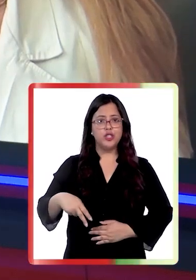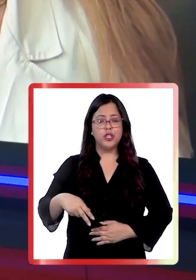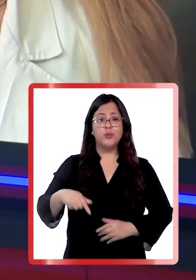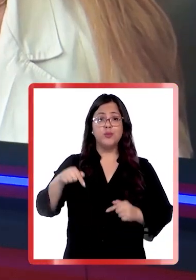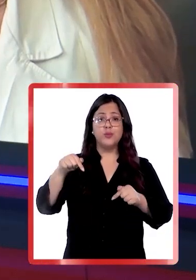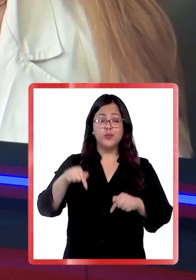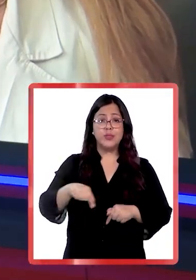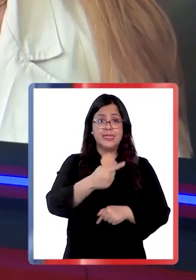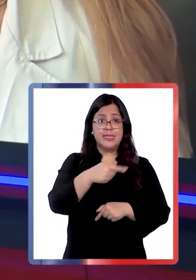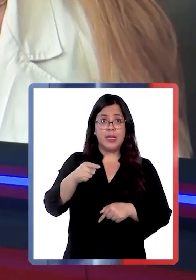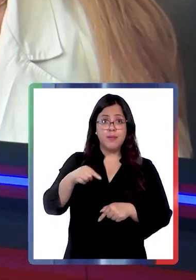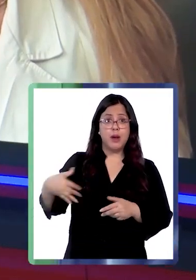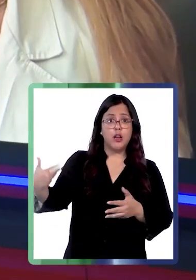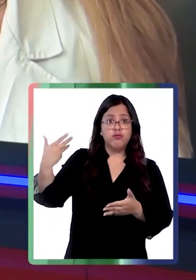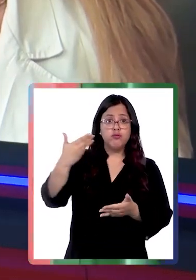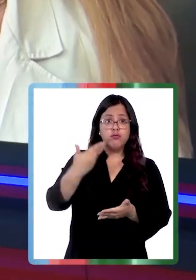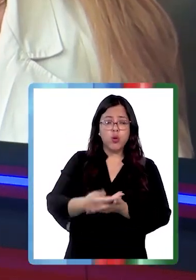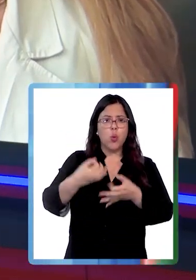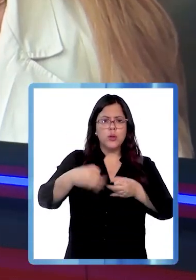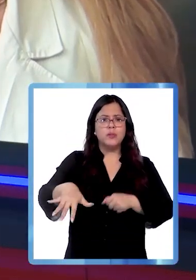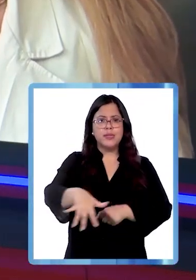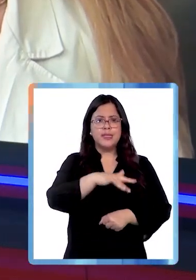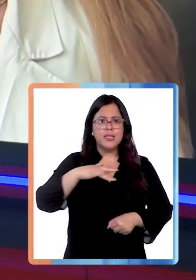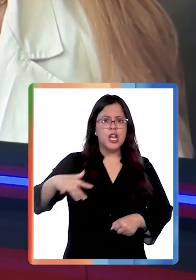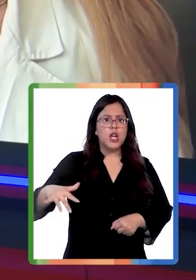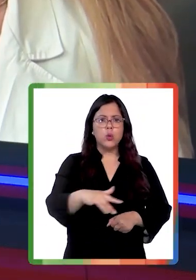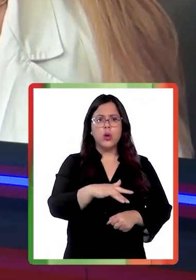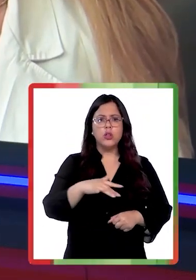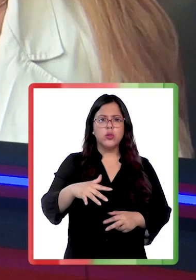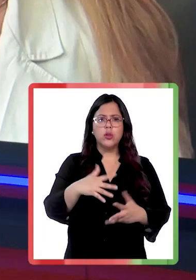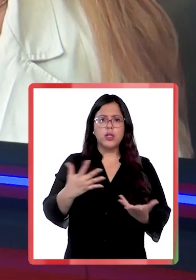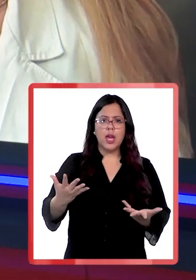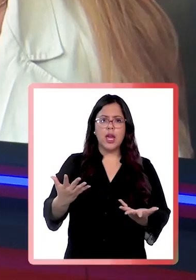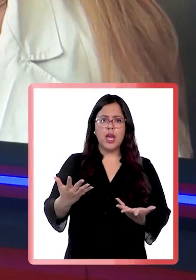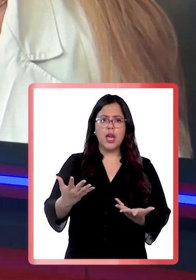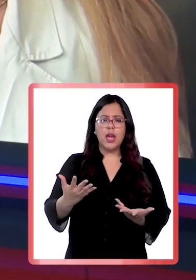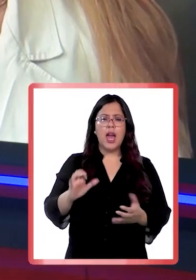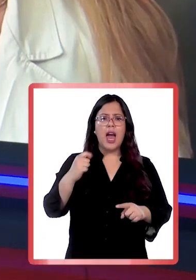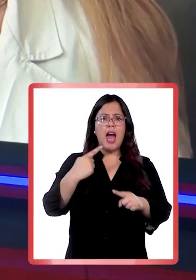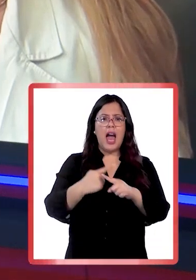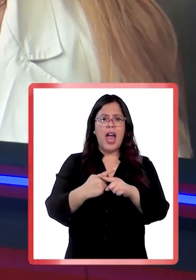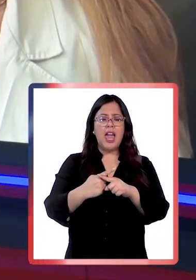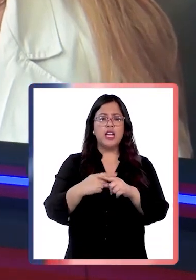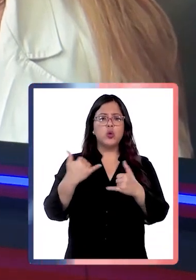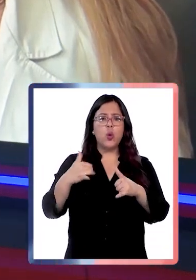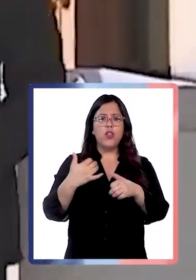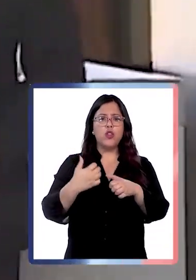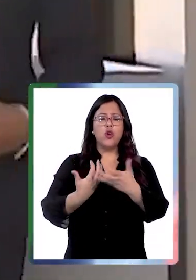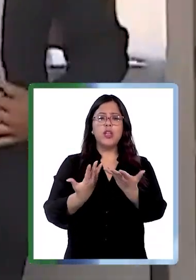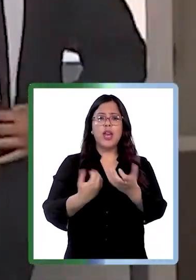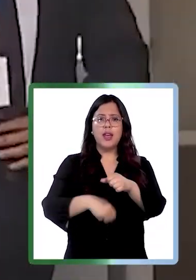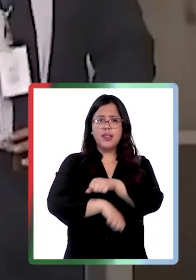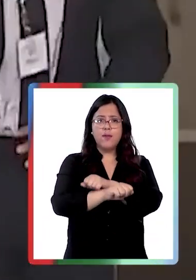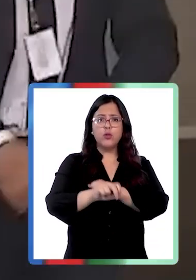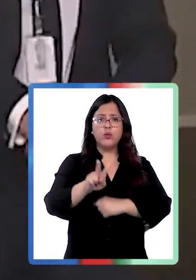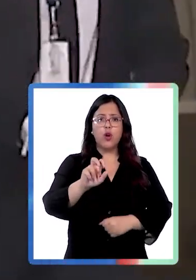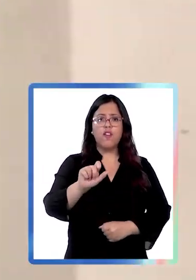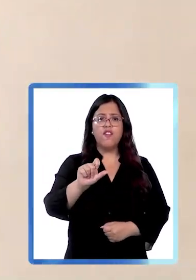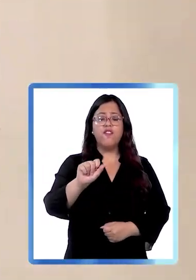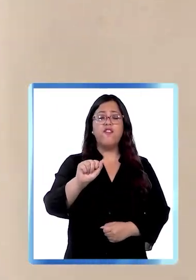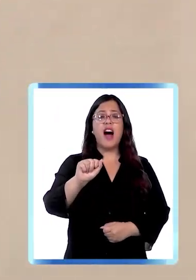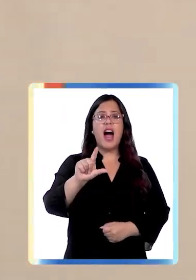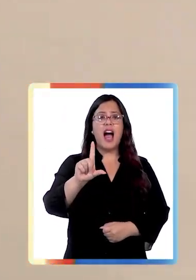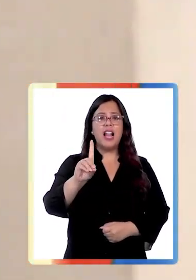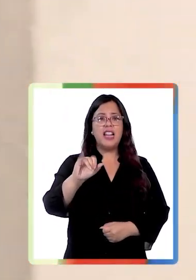nuestro noticiero. Estas últimas semanas bastante ha dado que hablar la situación que engloba a Jorge Valdivia y al ex subsecretario